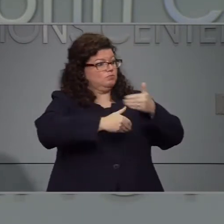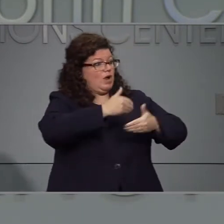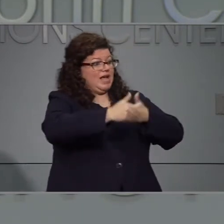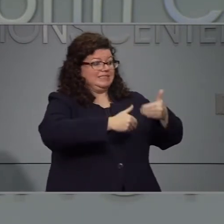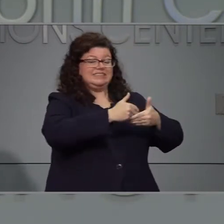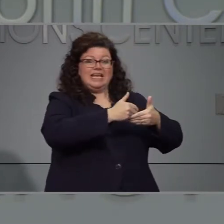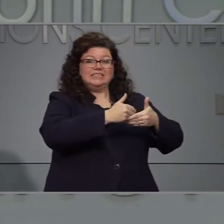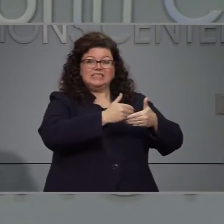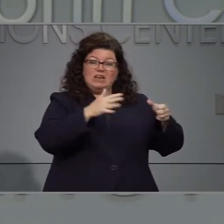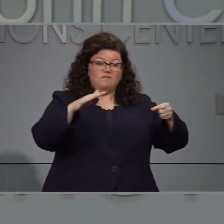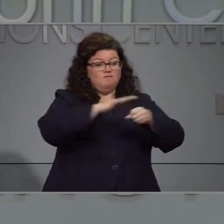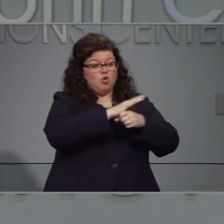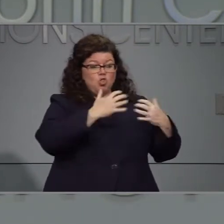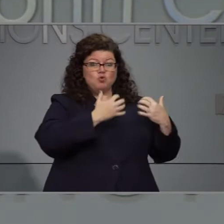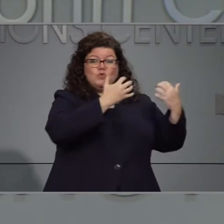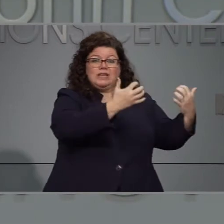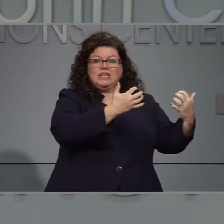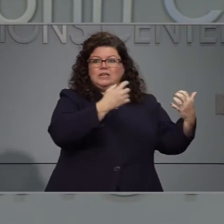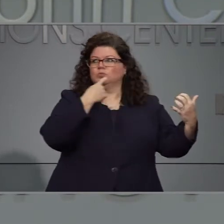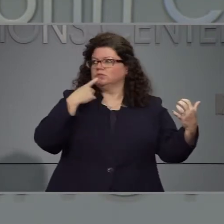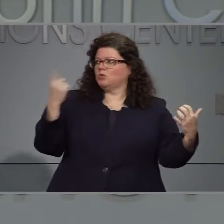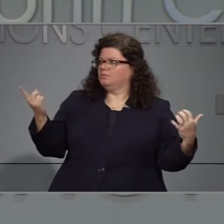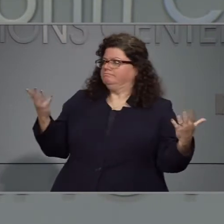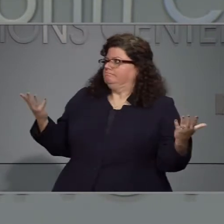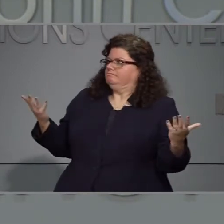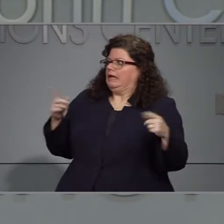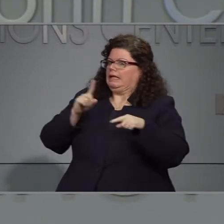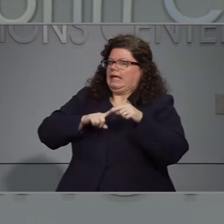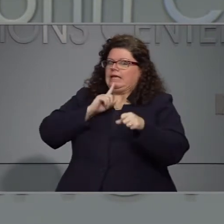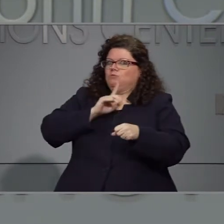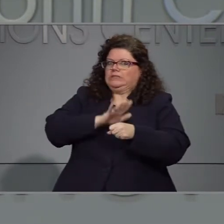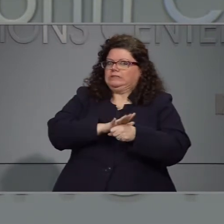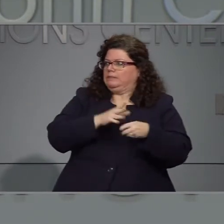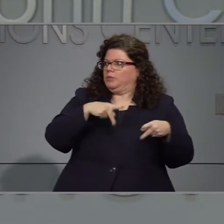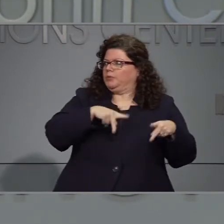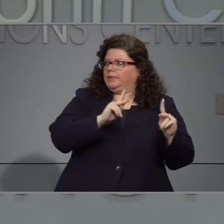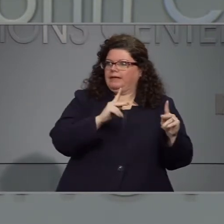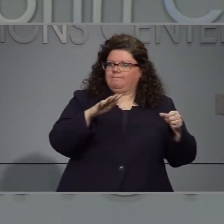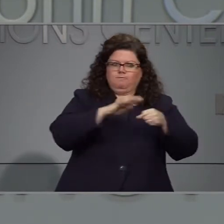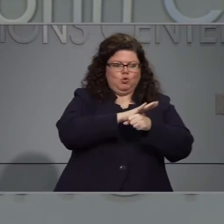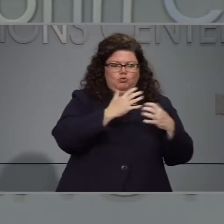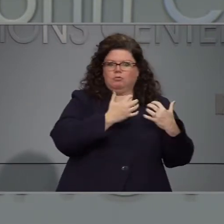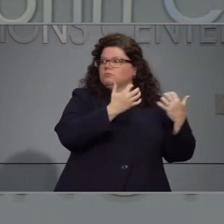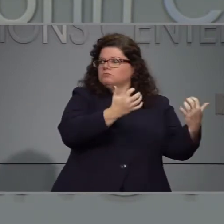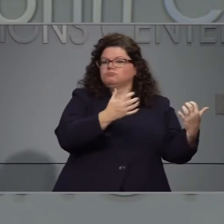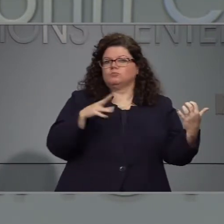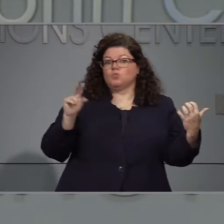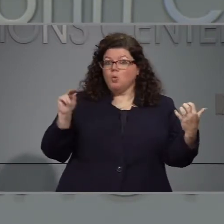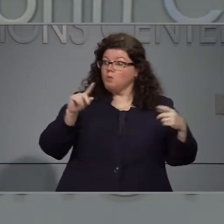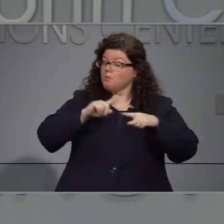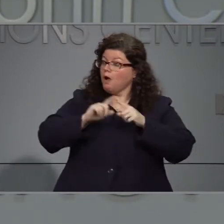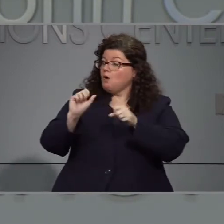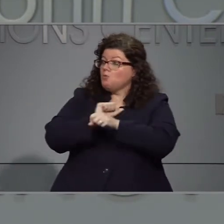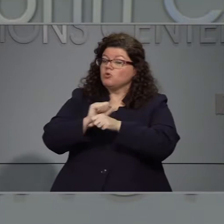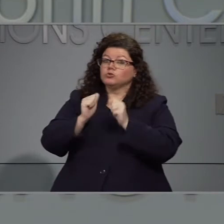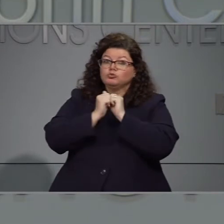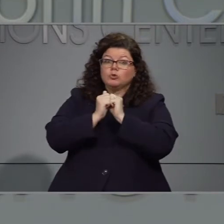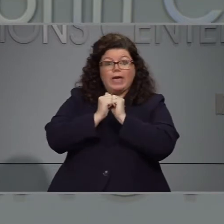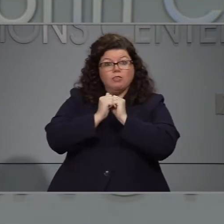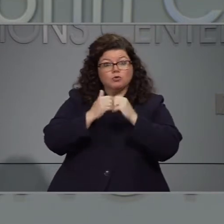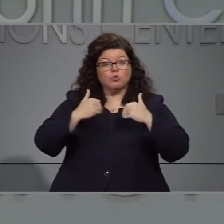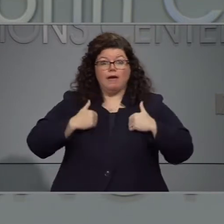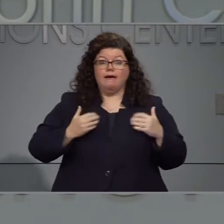podía tener un proceso de nominación con todo el estadio completo, y no podíamos hacer eso, pero